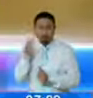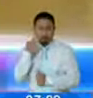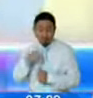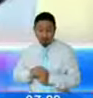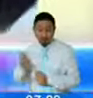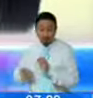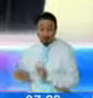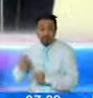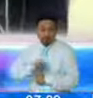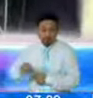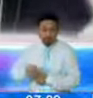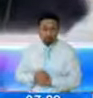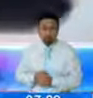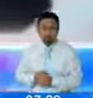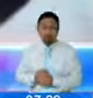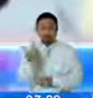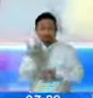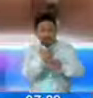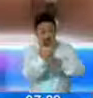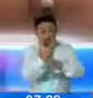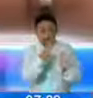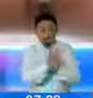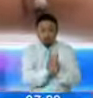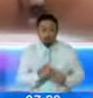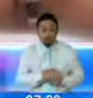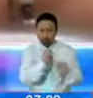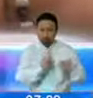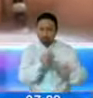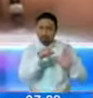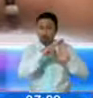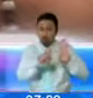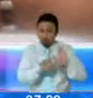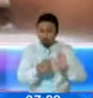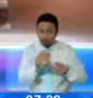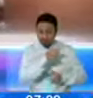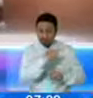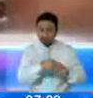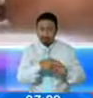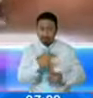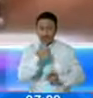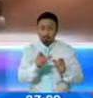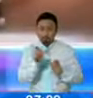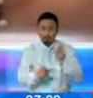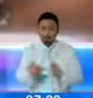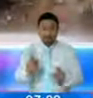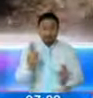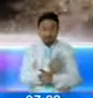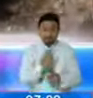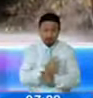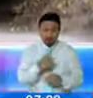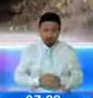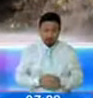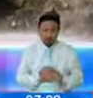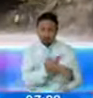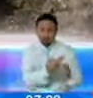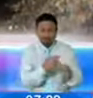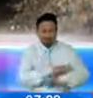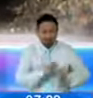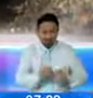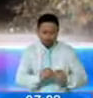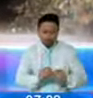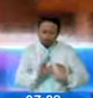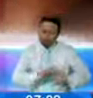violadas. Solicitaron por 3 ocasiones su inclusión en la lista de los más buscados, y al no tener una contestación inmediata, lo